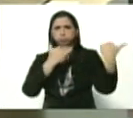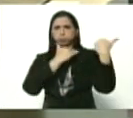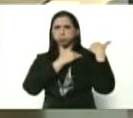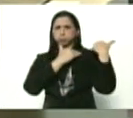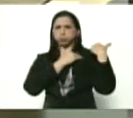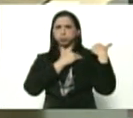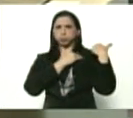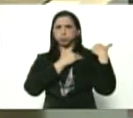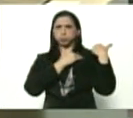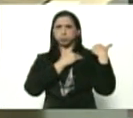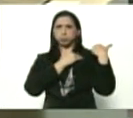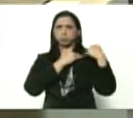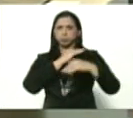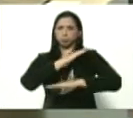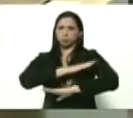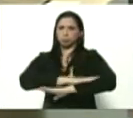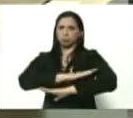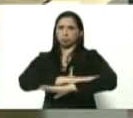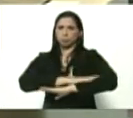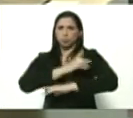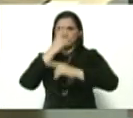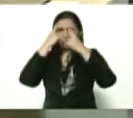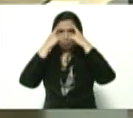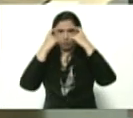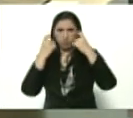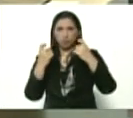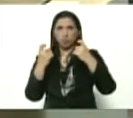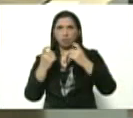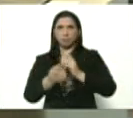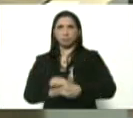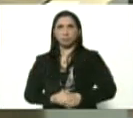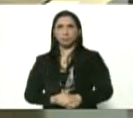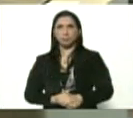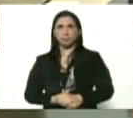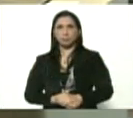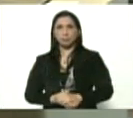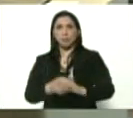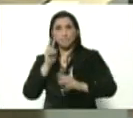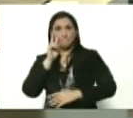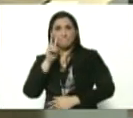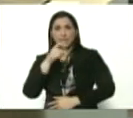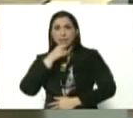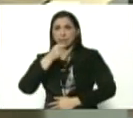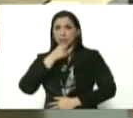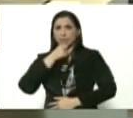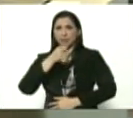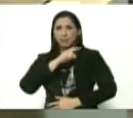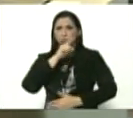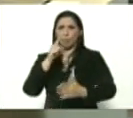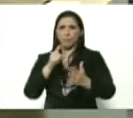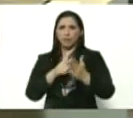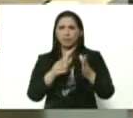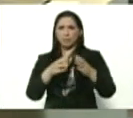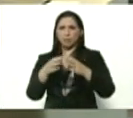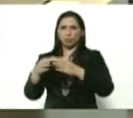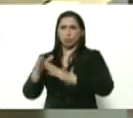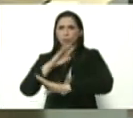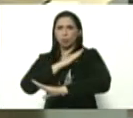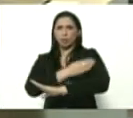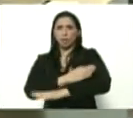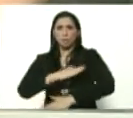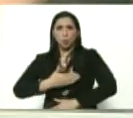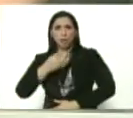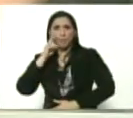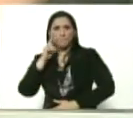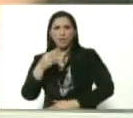muy disciplinados, profesionales, ven la entrevista completa de Factores de Poder, podrán ver